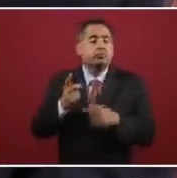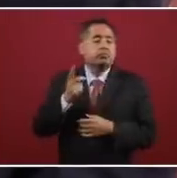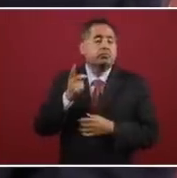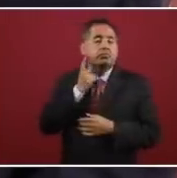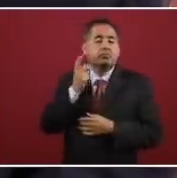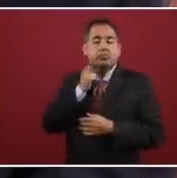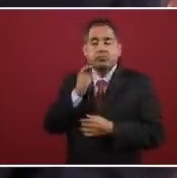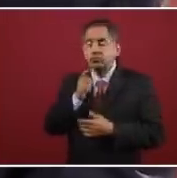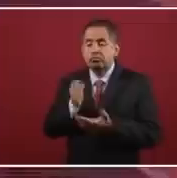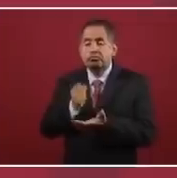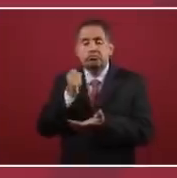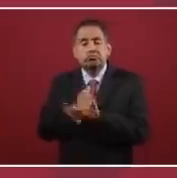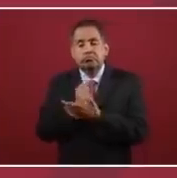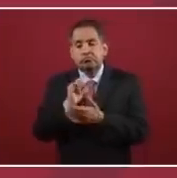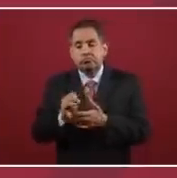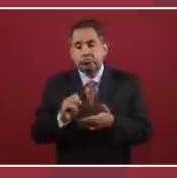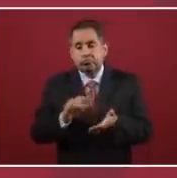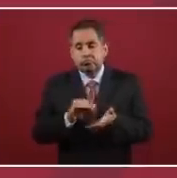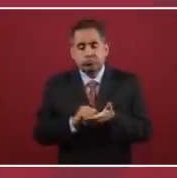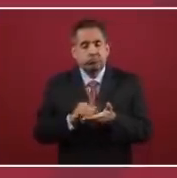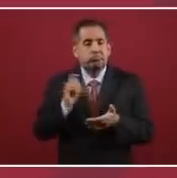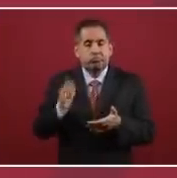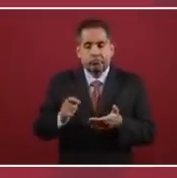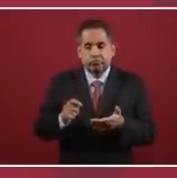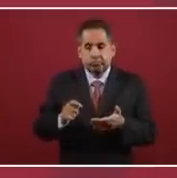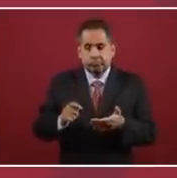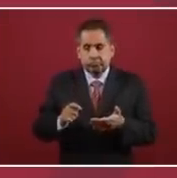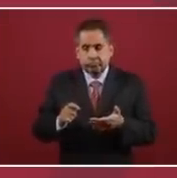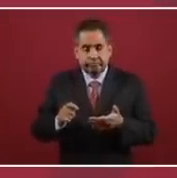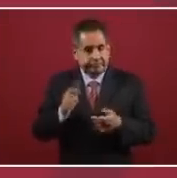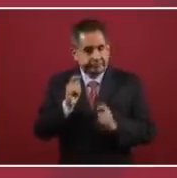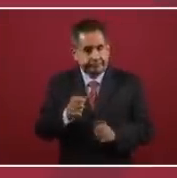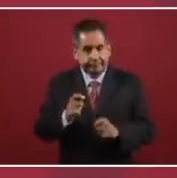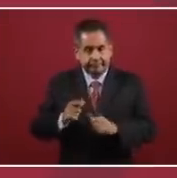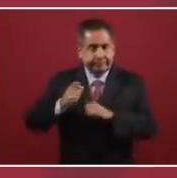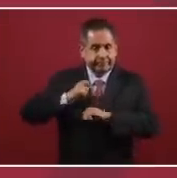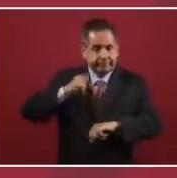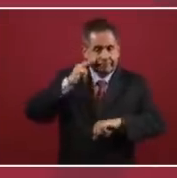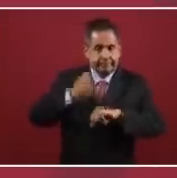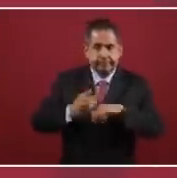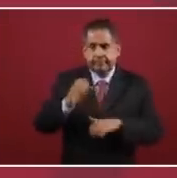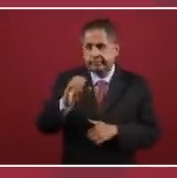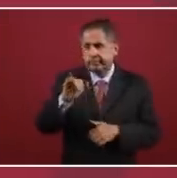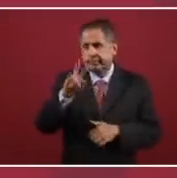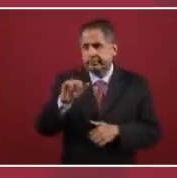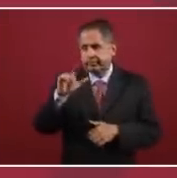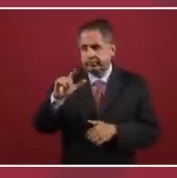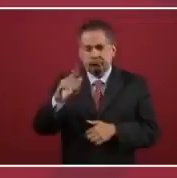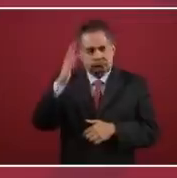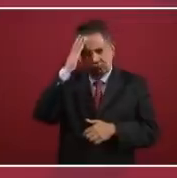aprobado donde el mando iba a quedar en manos de un civil,